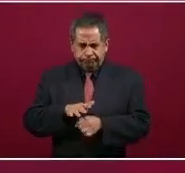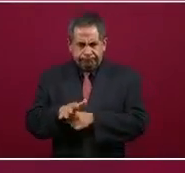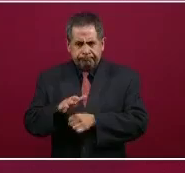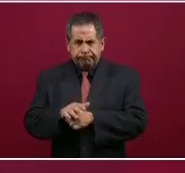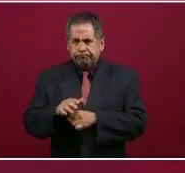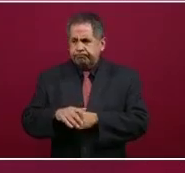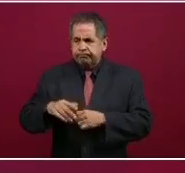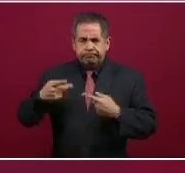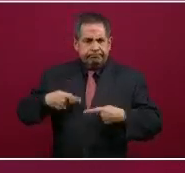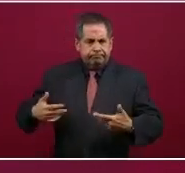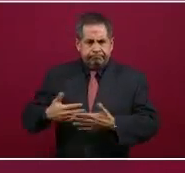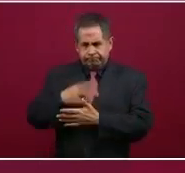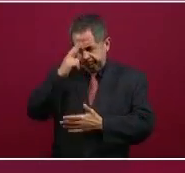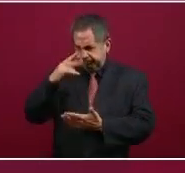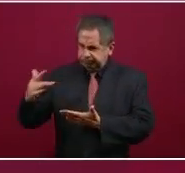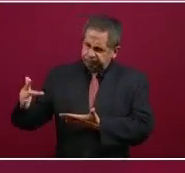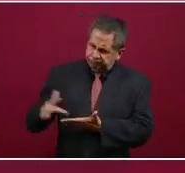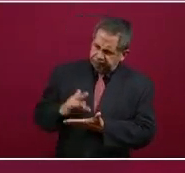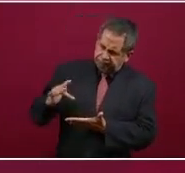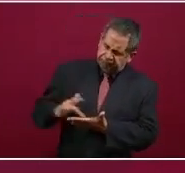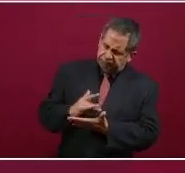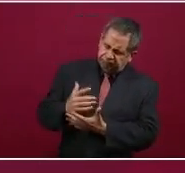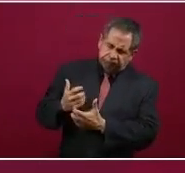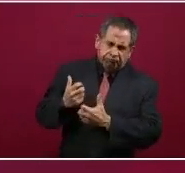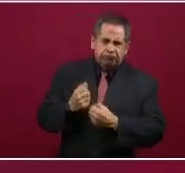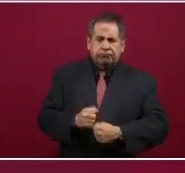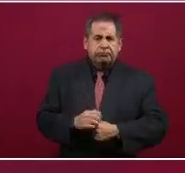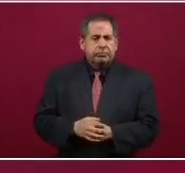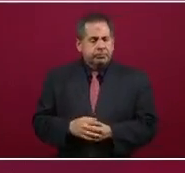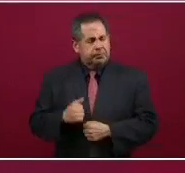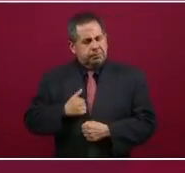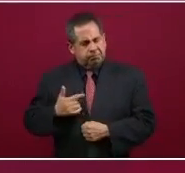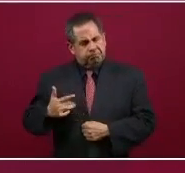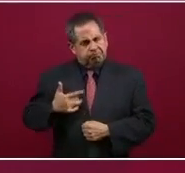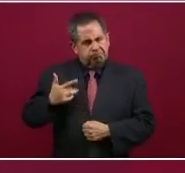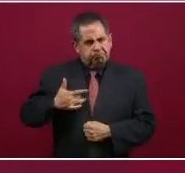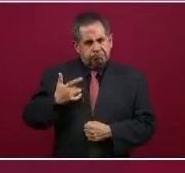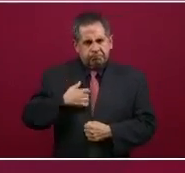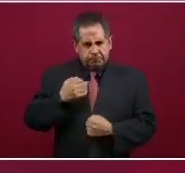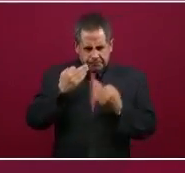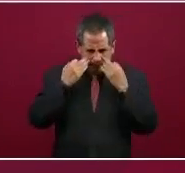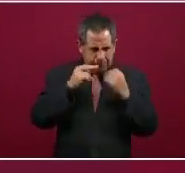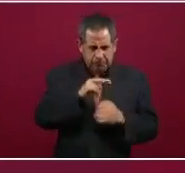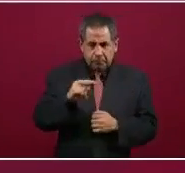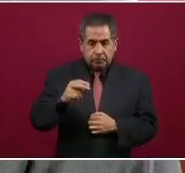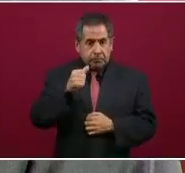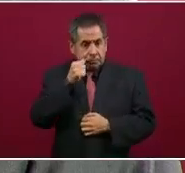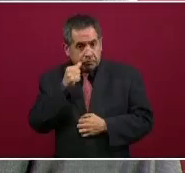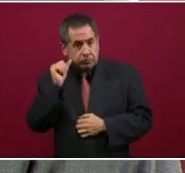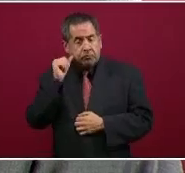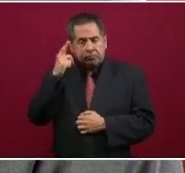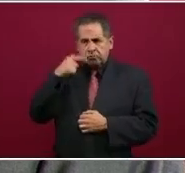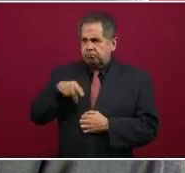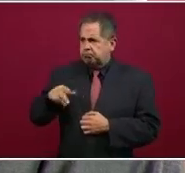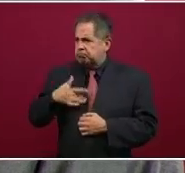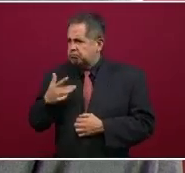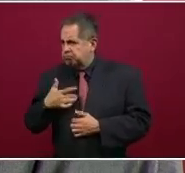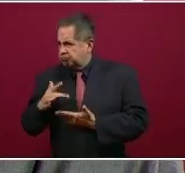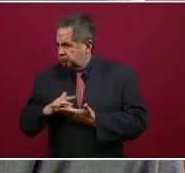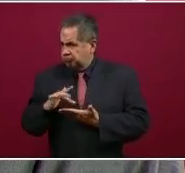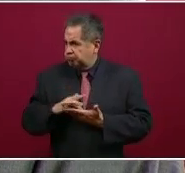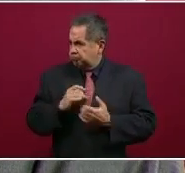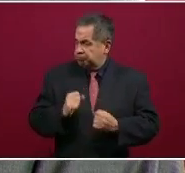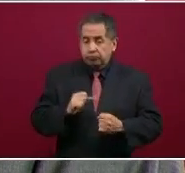de los mexicanos. Lo sentí, lo percibí desde anoche y todo de hoy en la